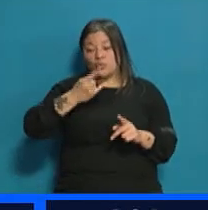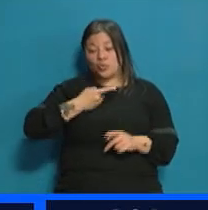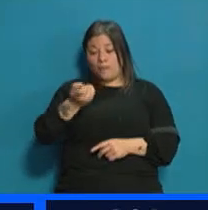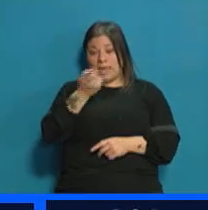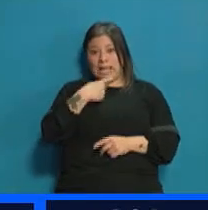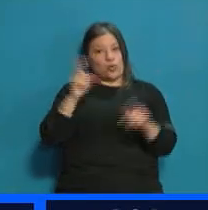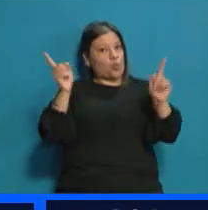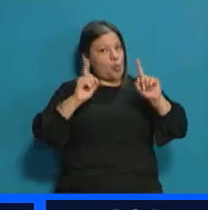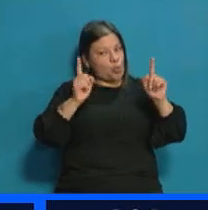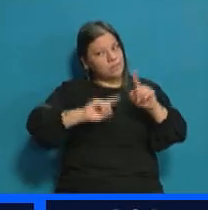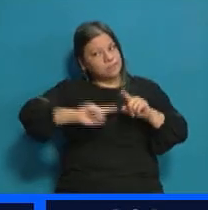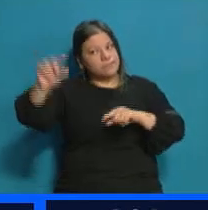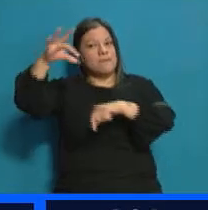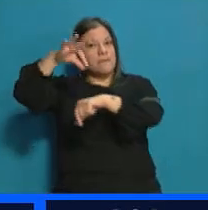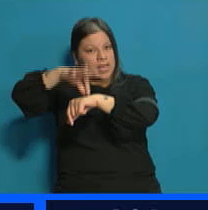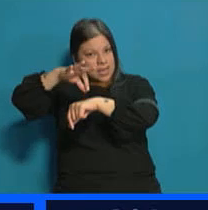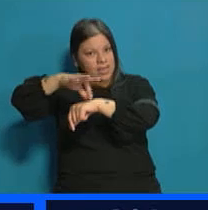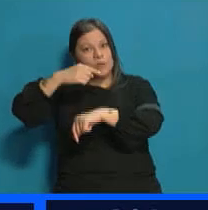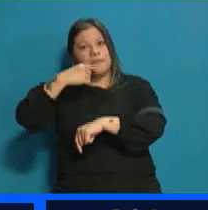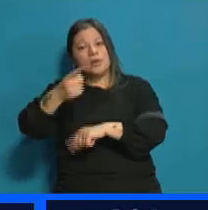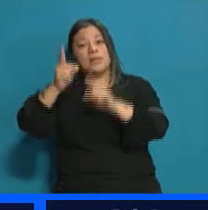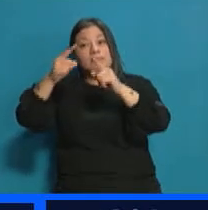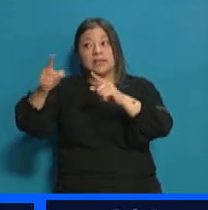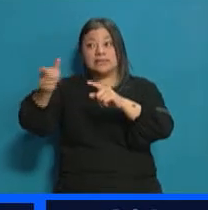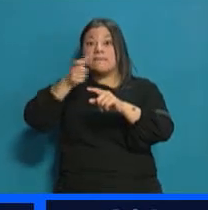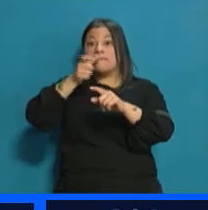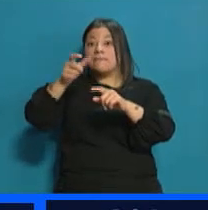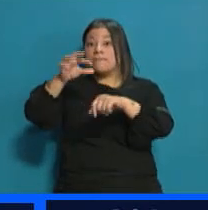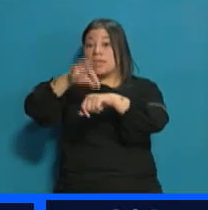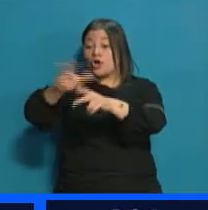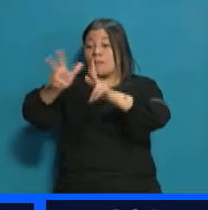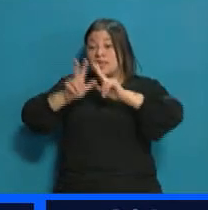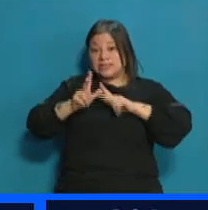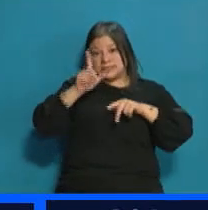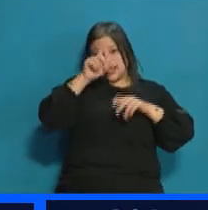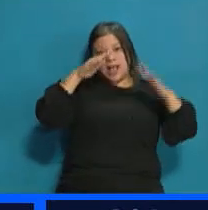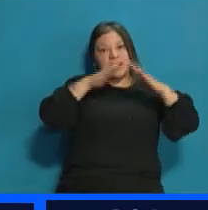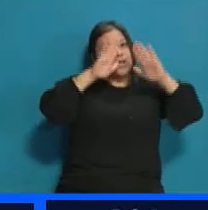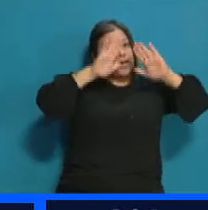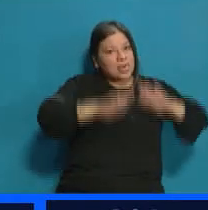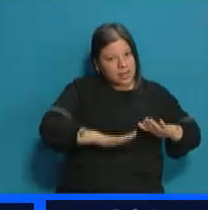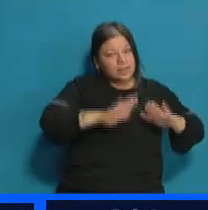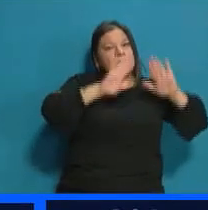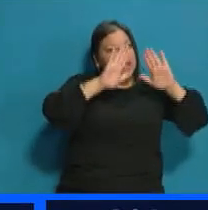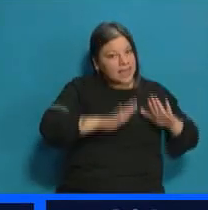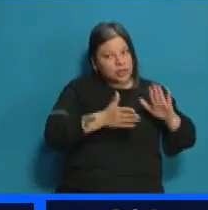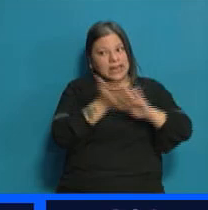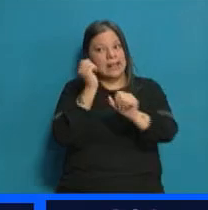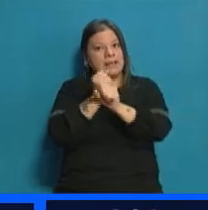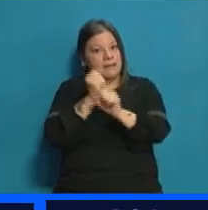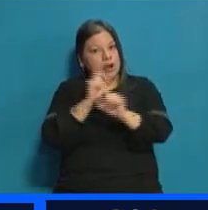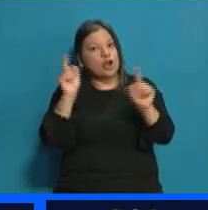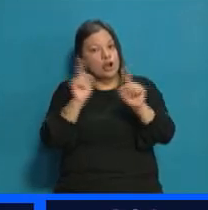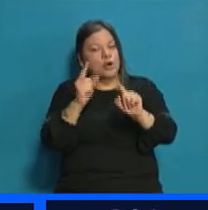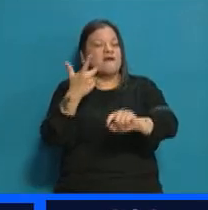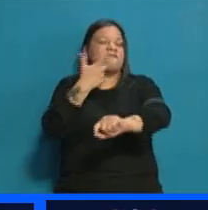hay que consultar al médico, hacer el reposo que me prescribe el médico de manera tal que yo no circule y contagie a los demás. La vacunación, obviamente,